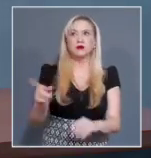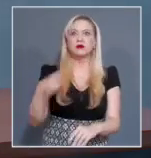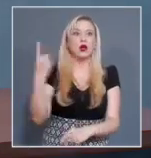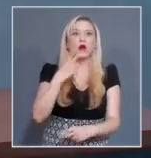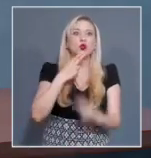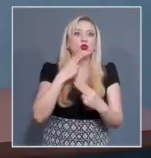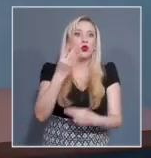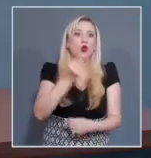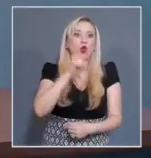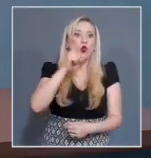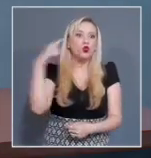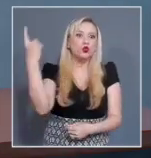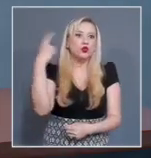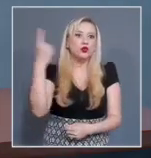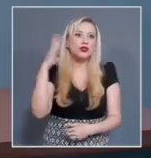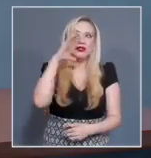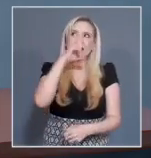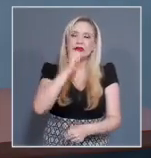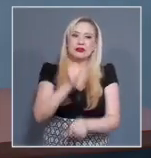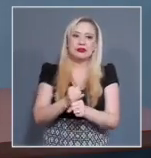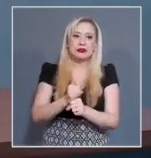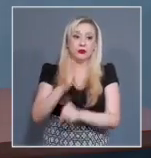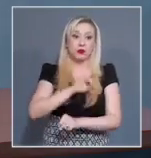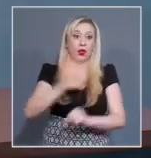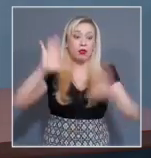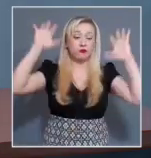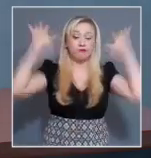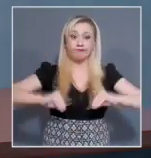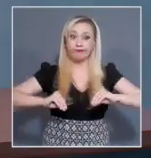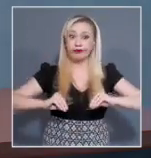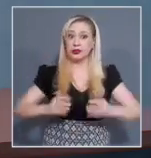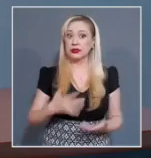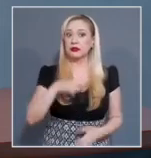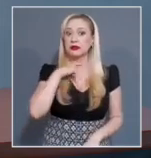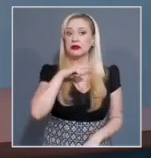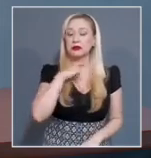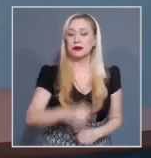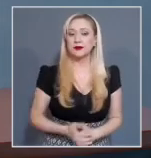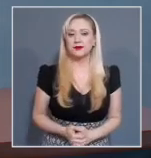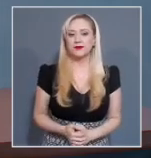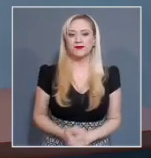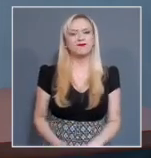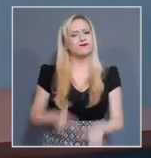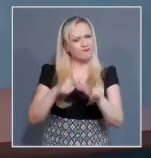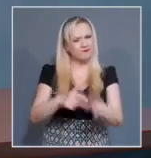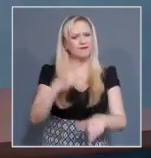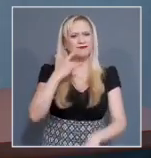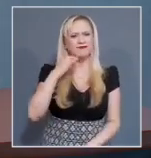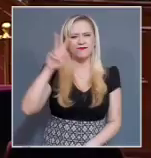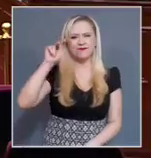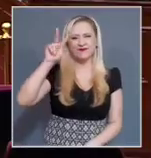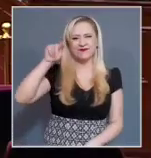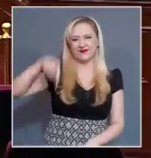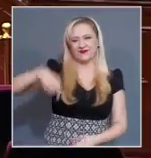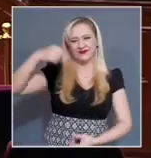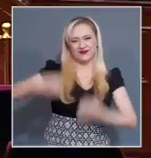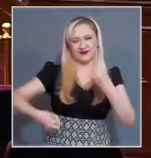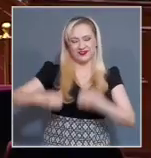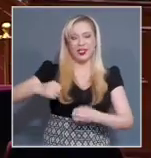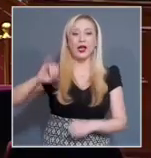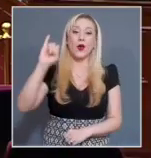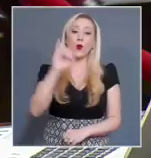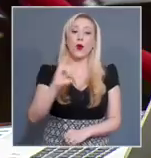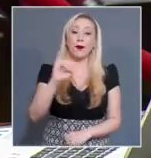Antes de despedirnos, lo invitamos a mantenerse en la señal del canal del Poder Judicial de la Federación. No se pierda este jueves la sesión del Pleno